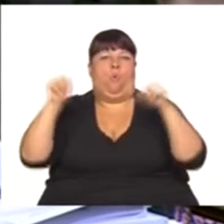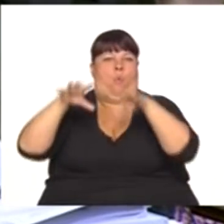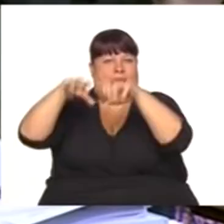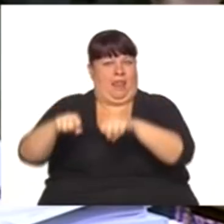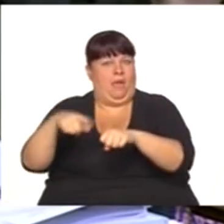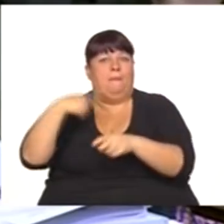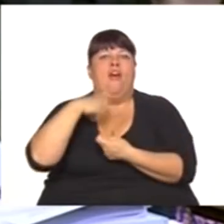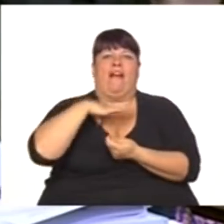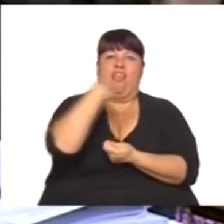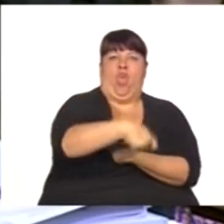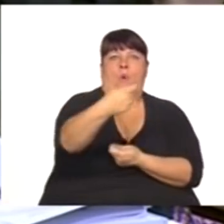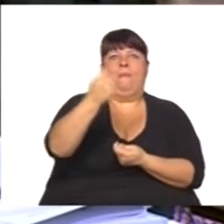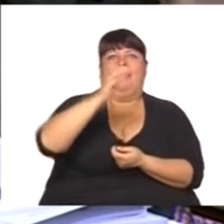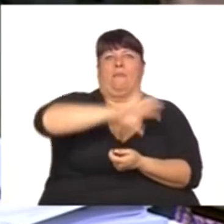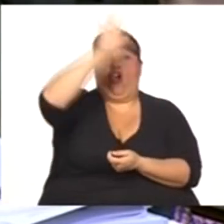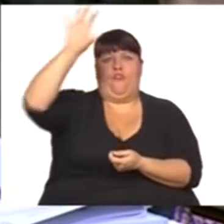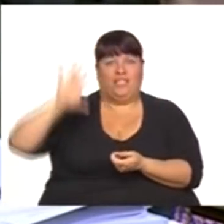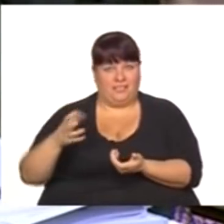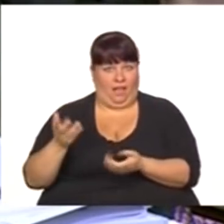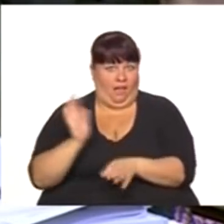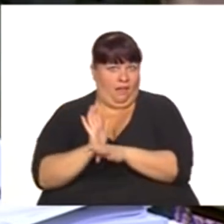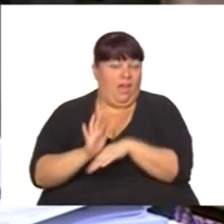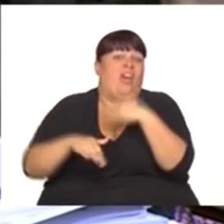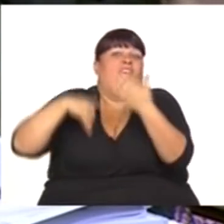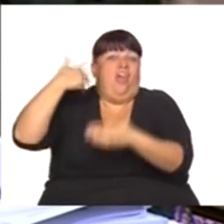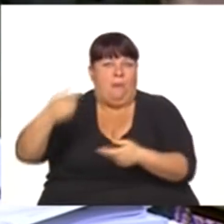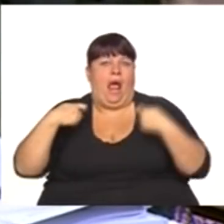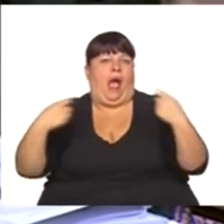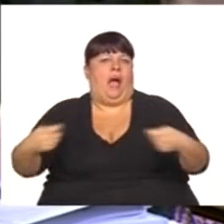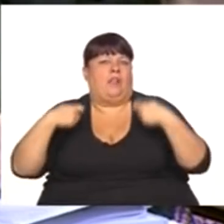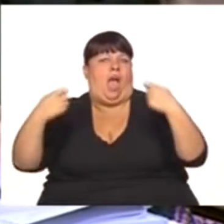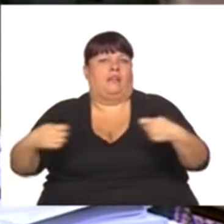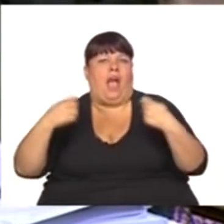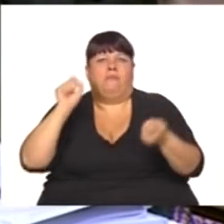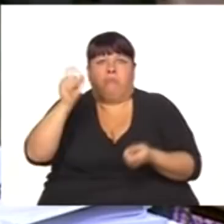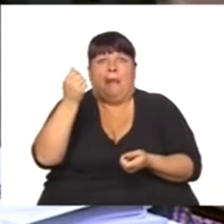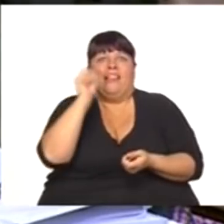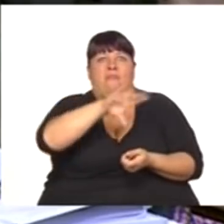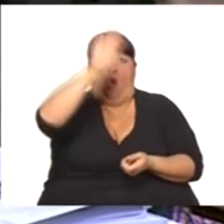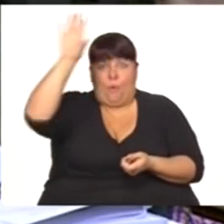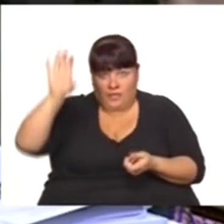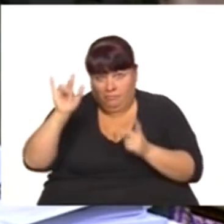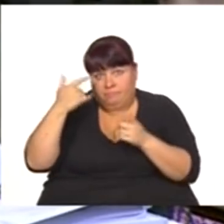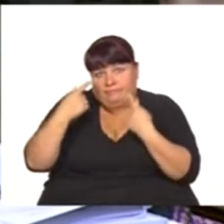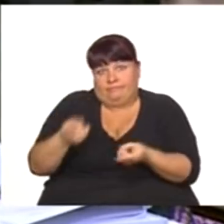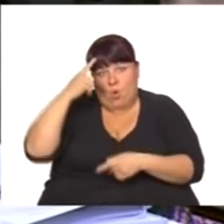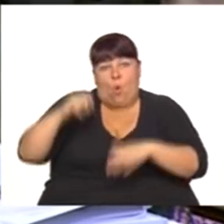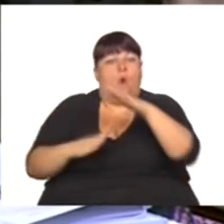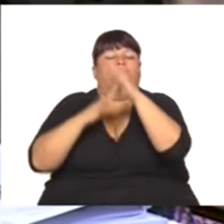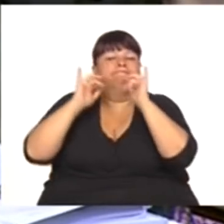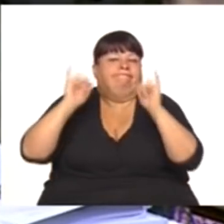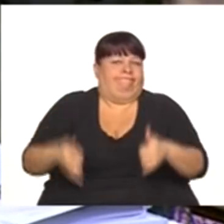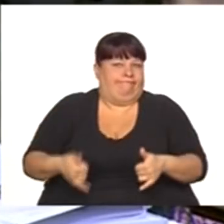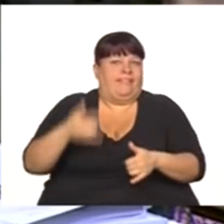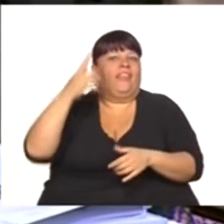pero no le devolvimos la plata a las provincias. O sea que después estuvimos gastando plata que era de las provincias, tal como reconoció la Corte Suprema